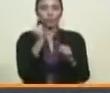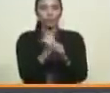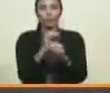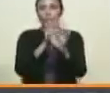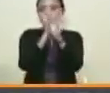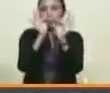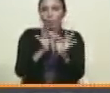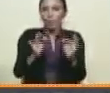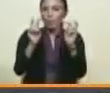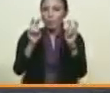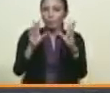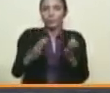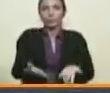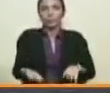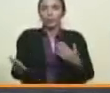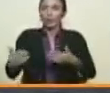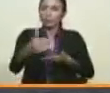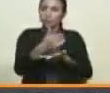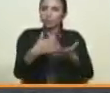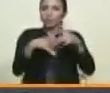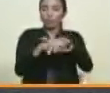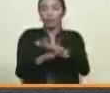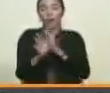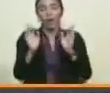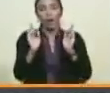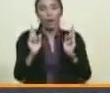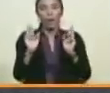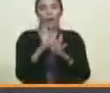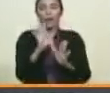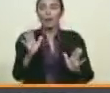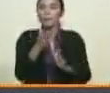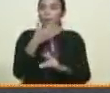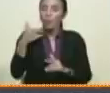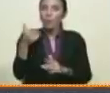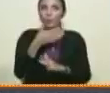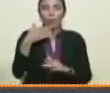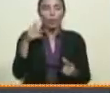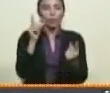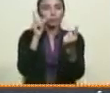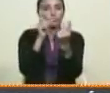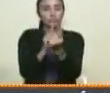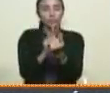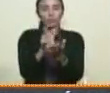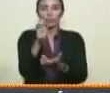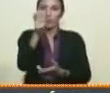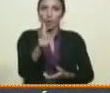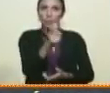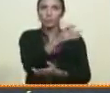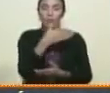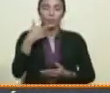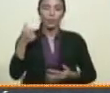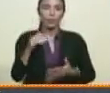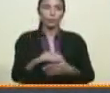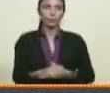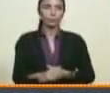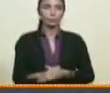y por supuesto esperamos tener los mejores resultados estos son igual aquí los mejores equipos